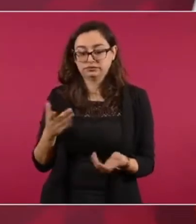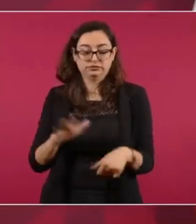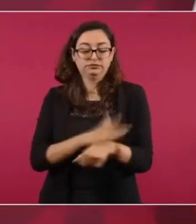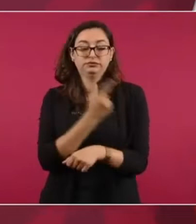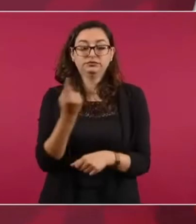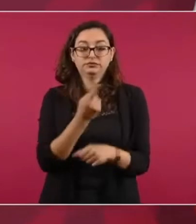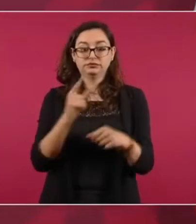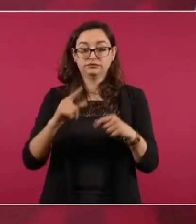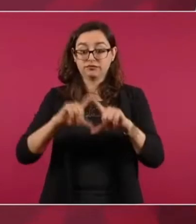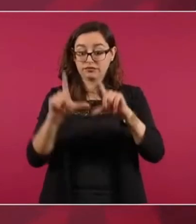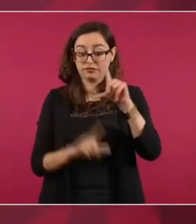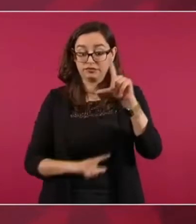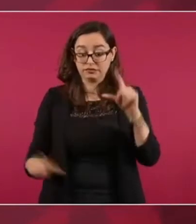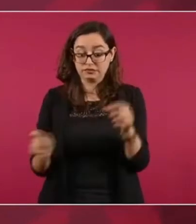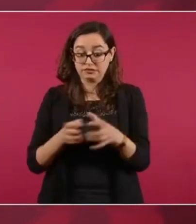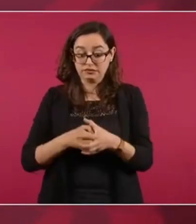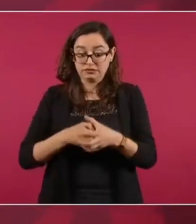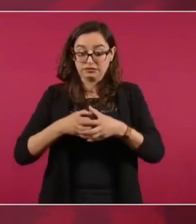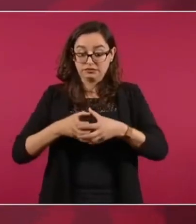más,